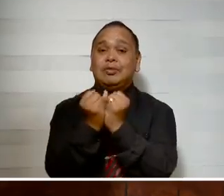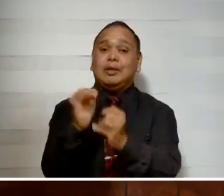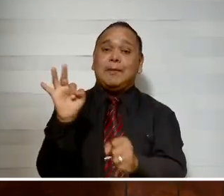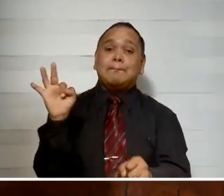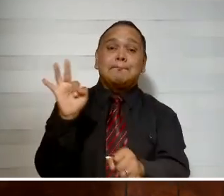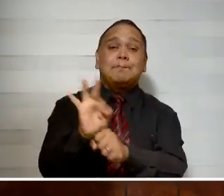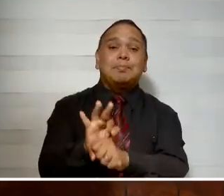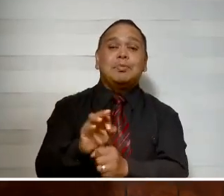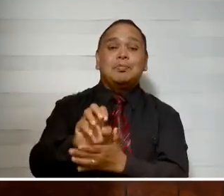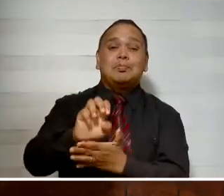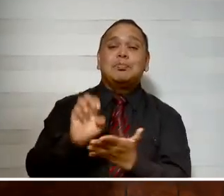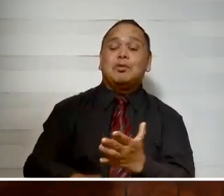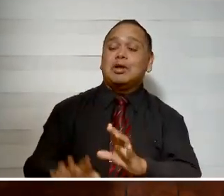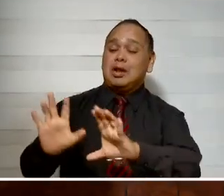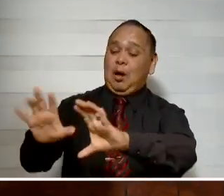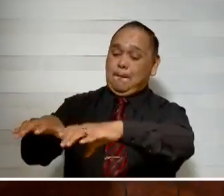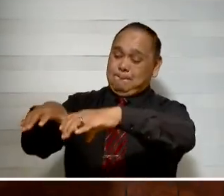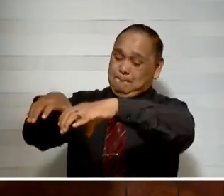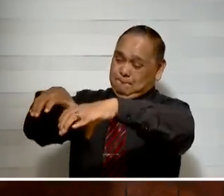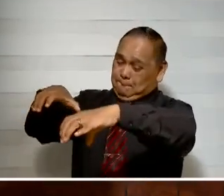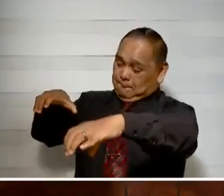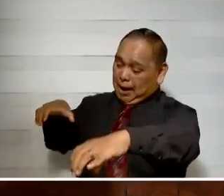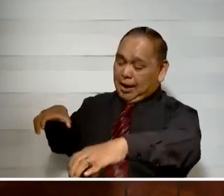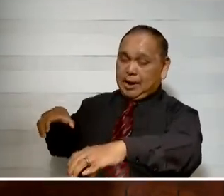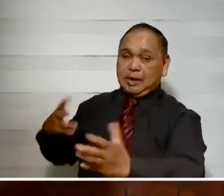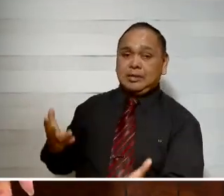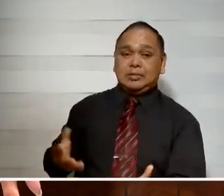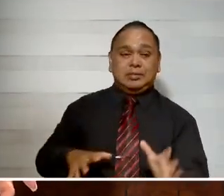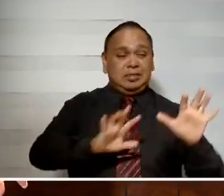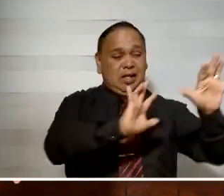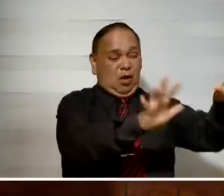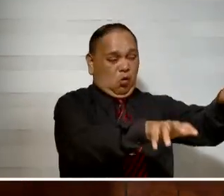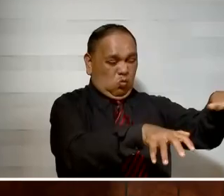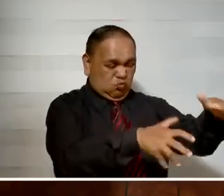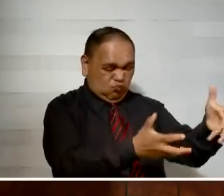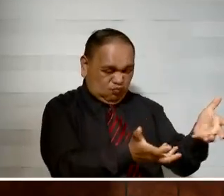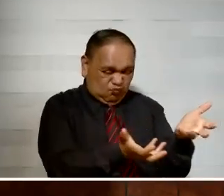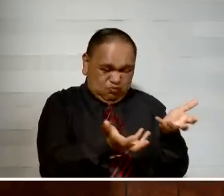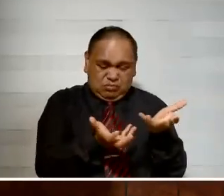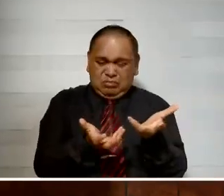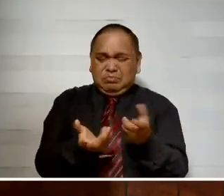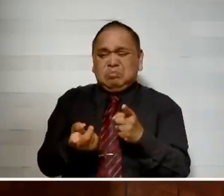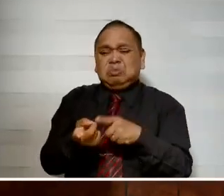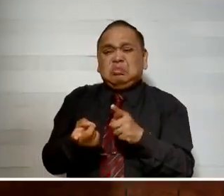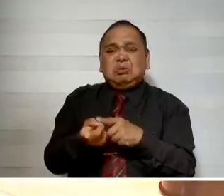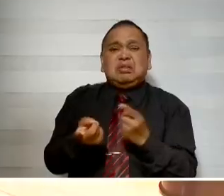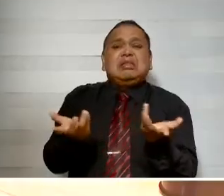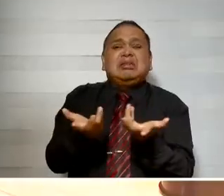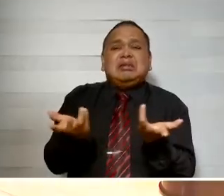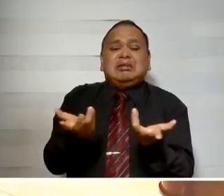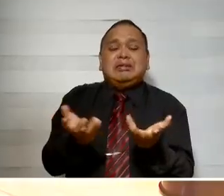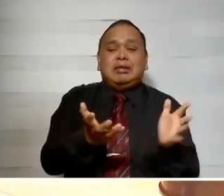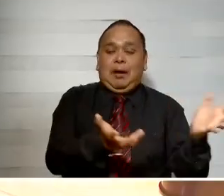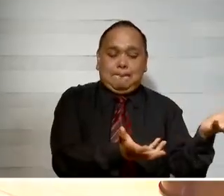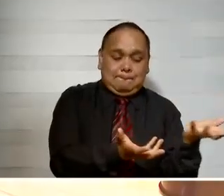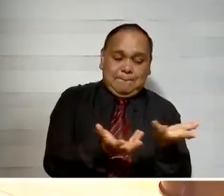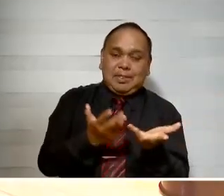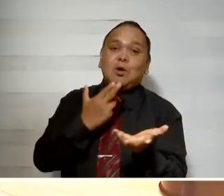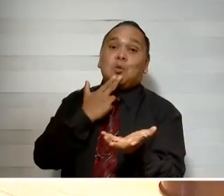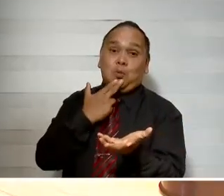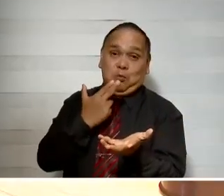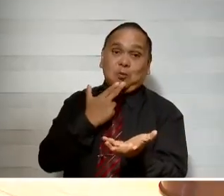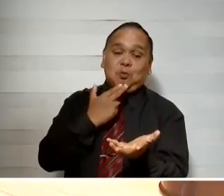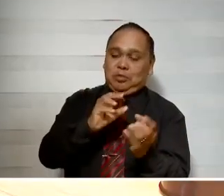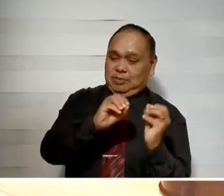de inundaciones. O sea que no es un material que dices, ¿y a dónde lo he hecho? ¿No? Es un material que les va a servir. Claro, entonces